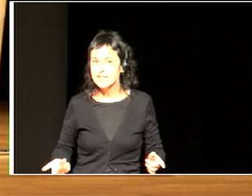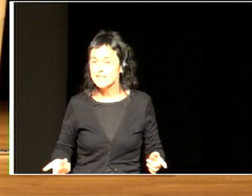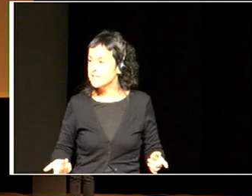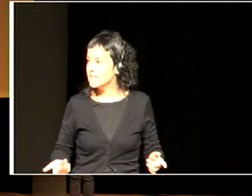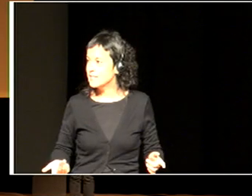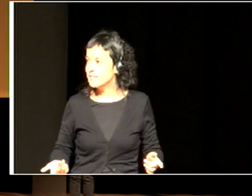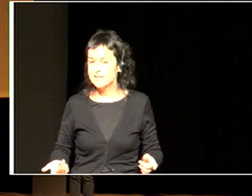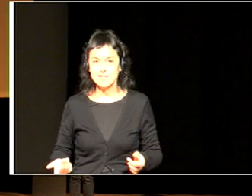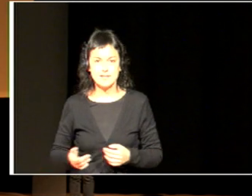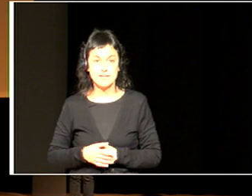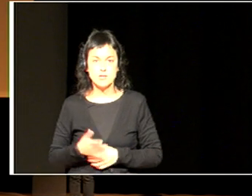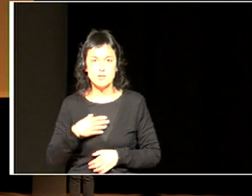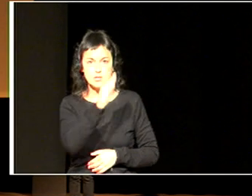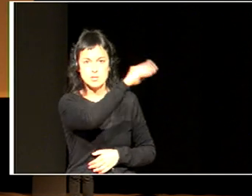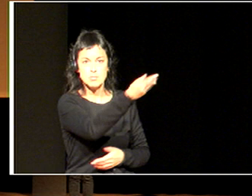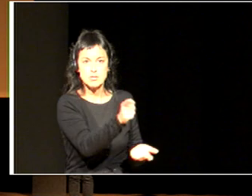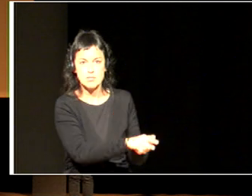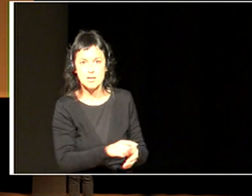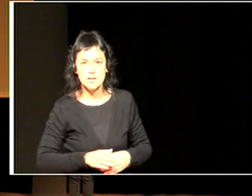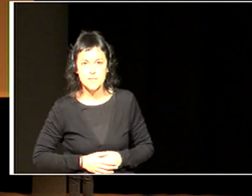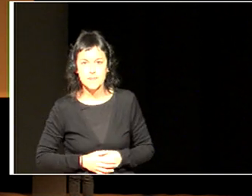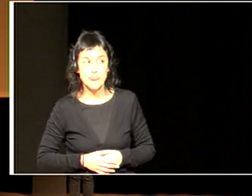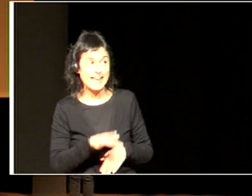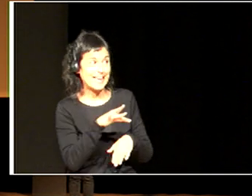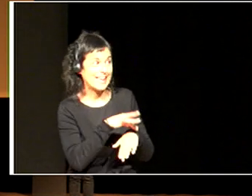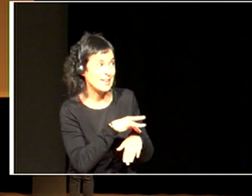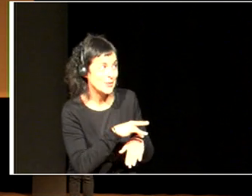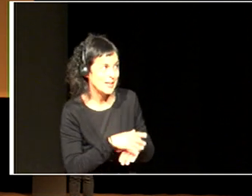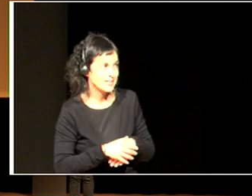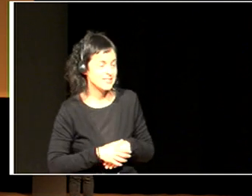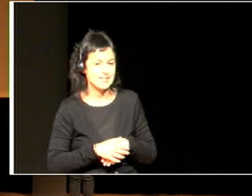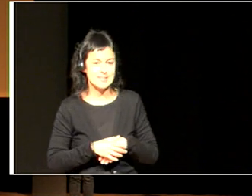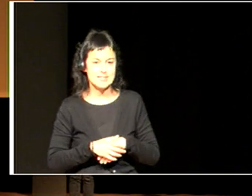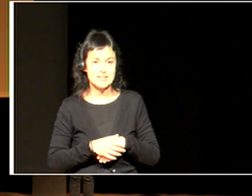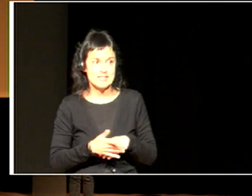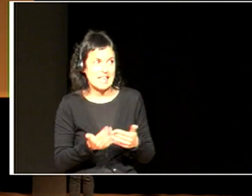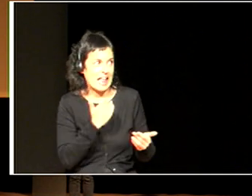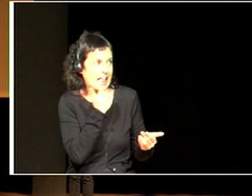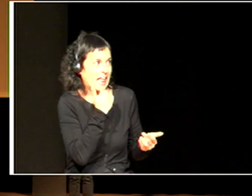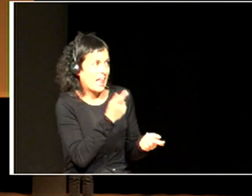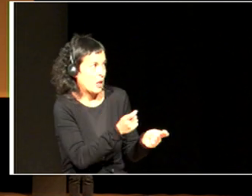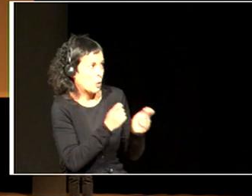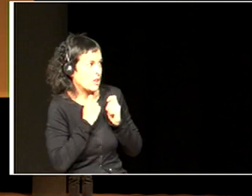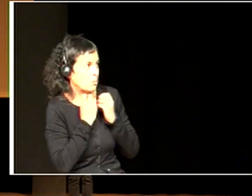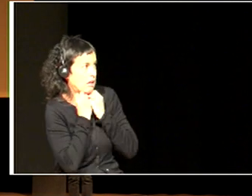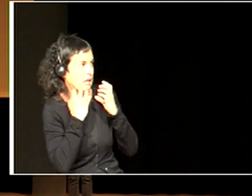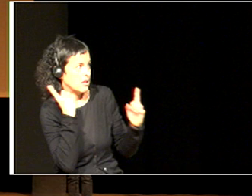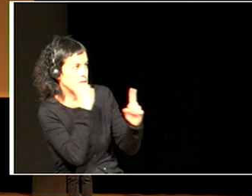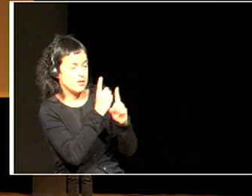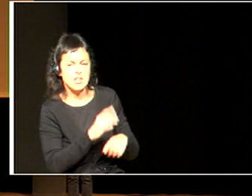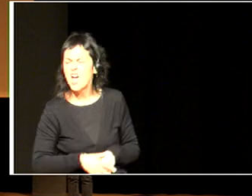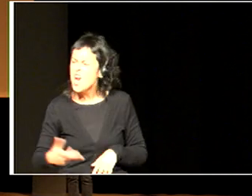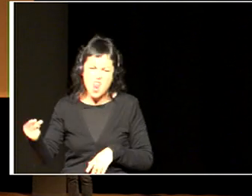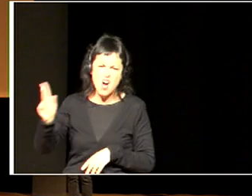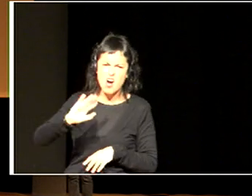y entonces la vuelvo a llamar doctora deme algo contra las anginas no